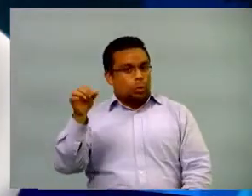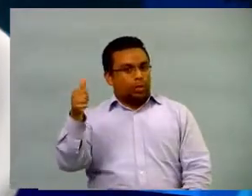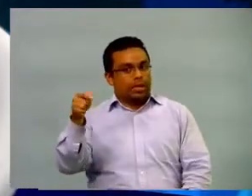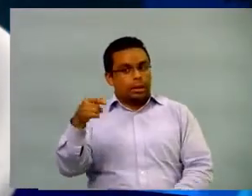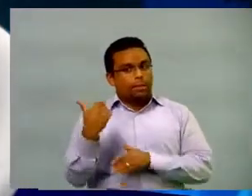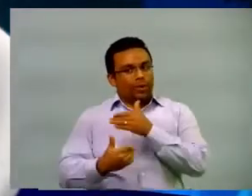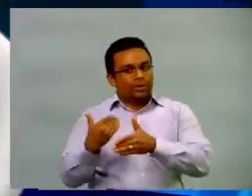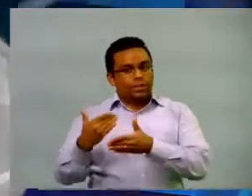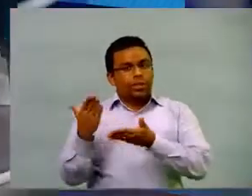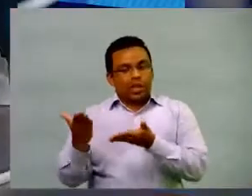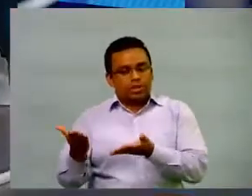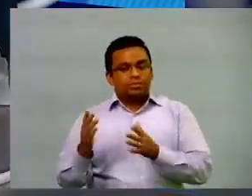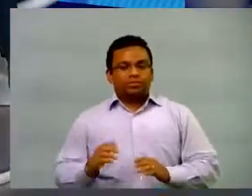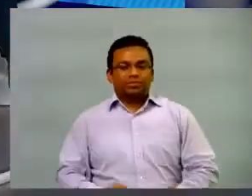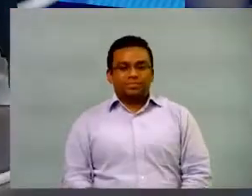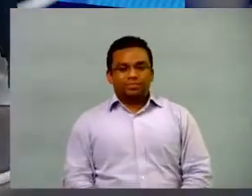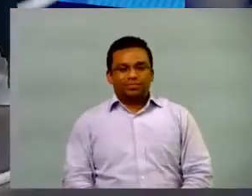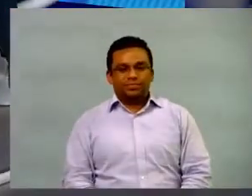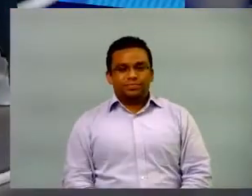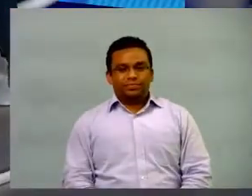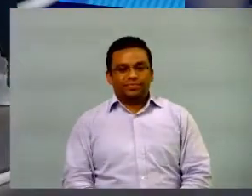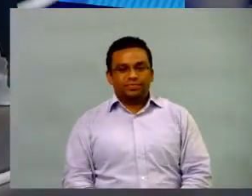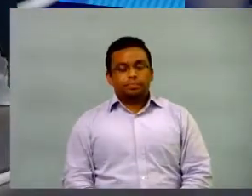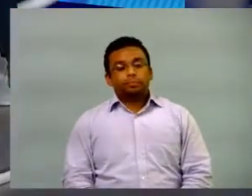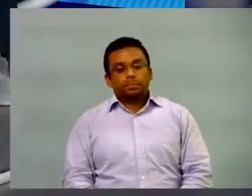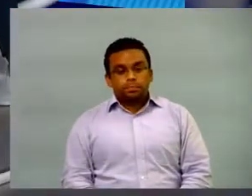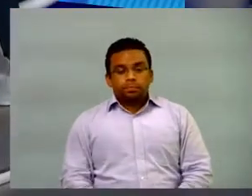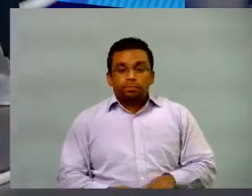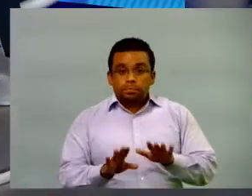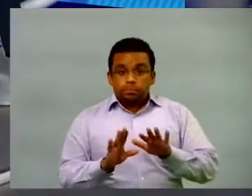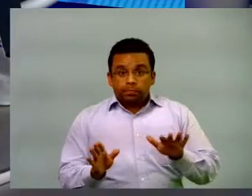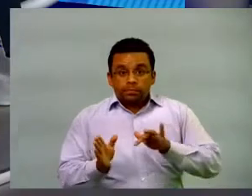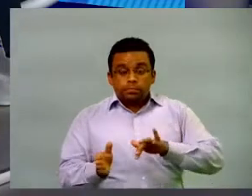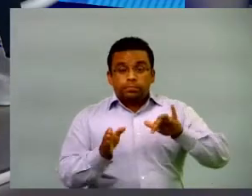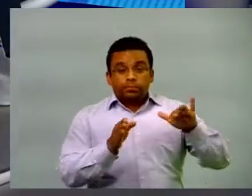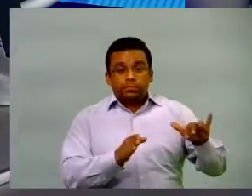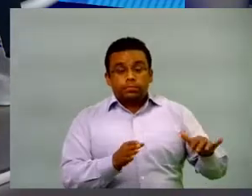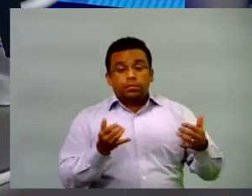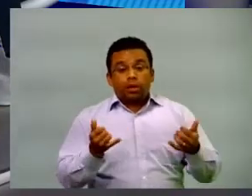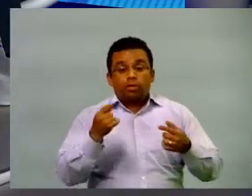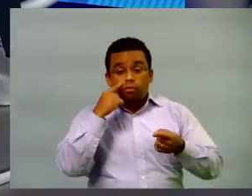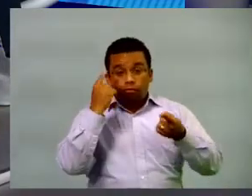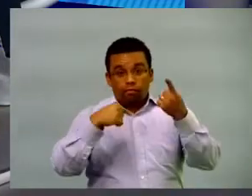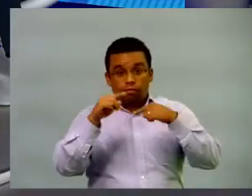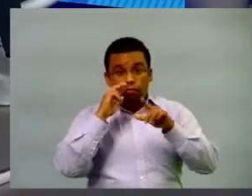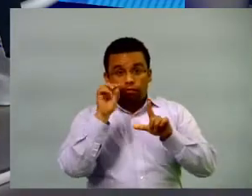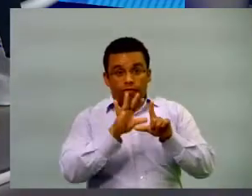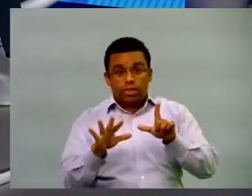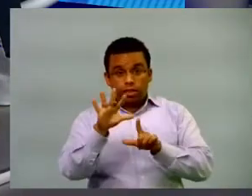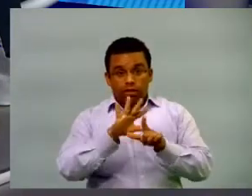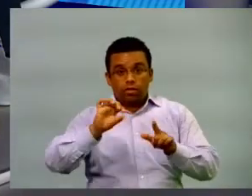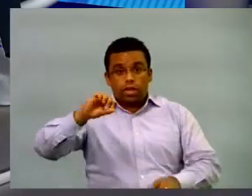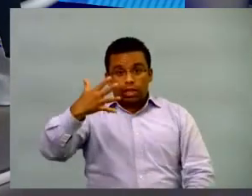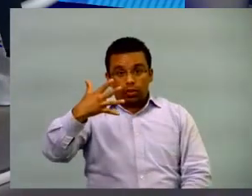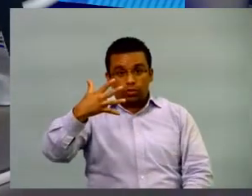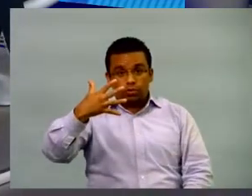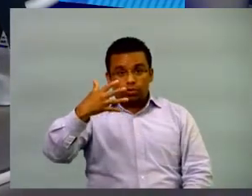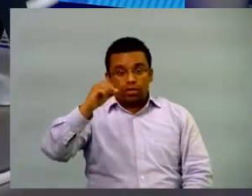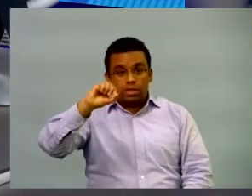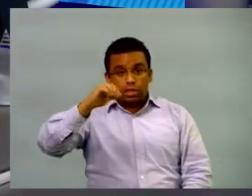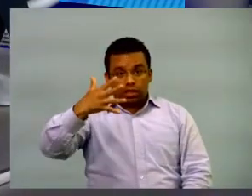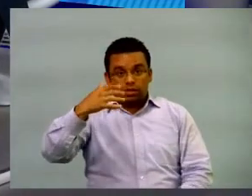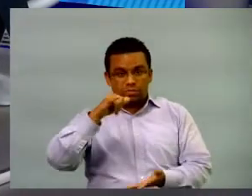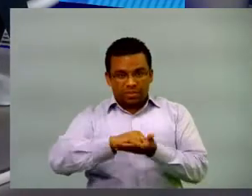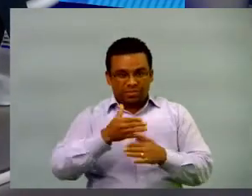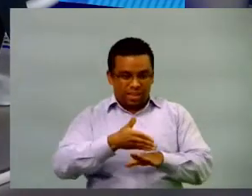los protagonistas de este proceso. Correcto. Vamos entonces a ver enseguida nuestro quinto video de esos 9